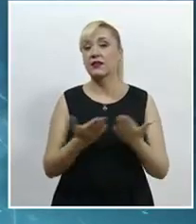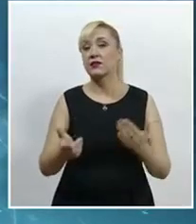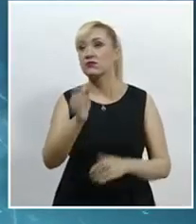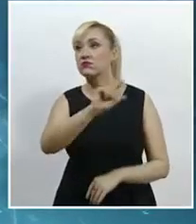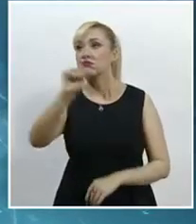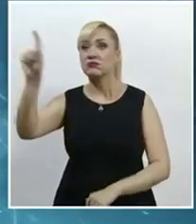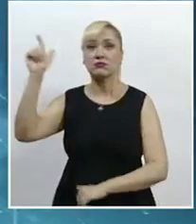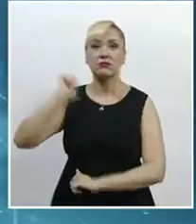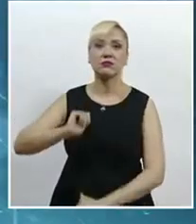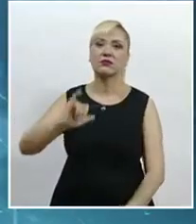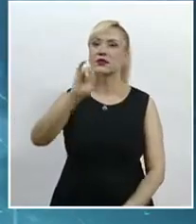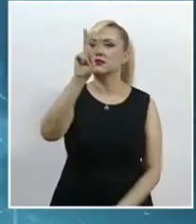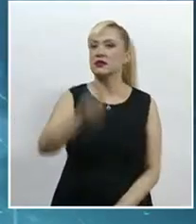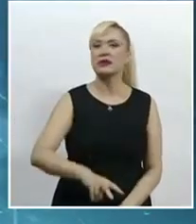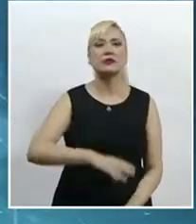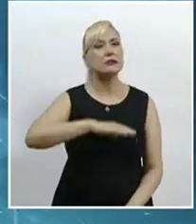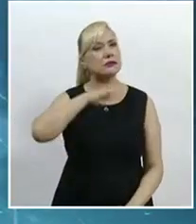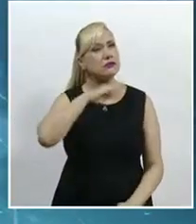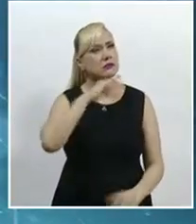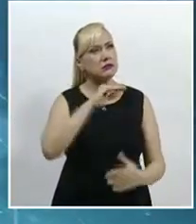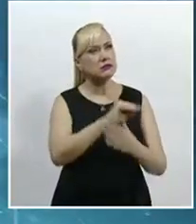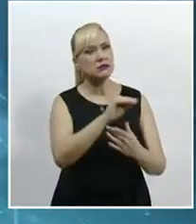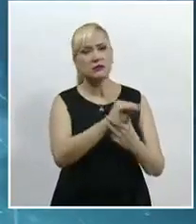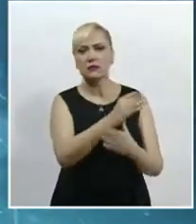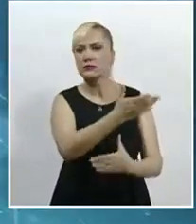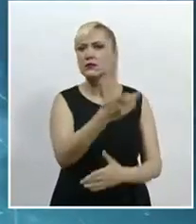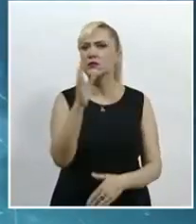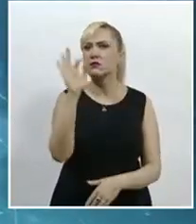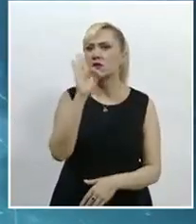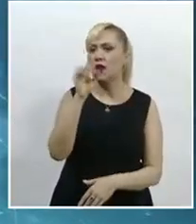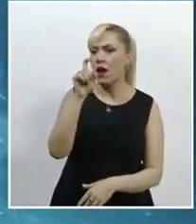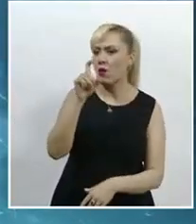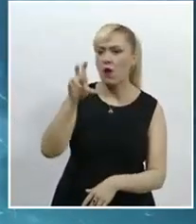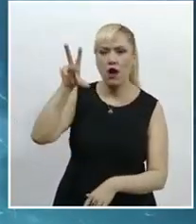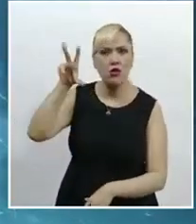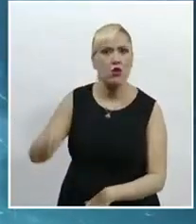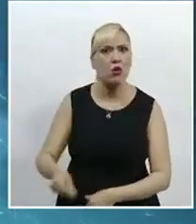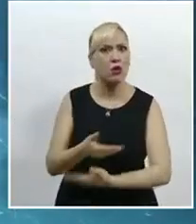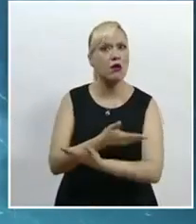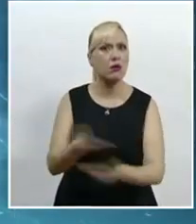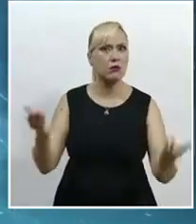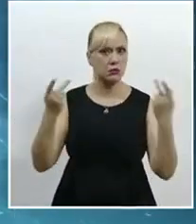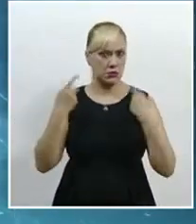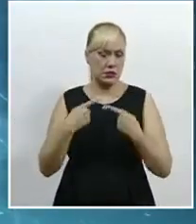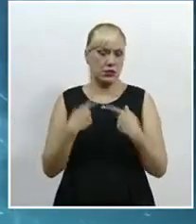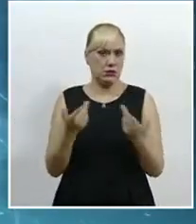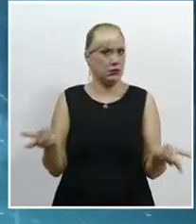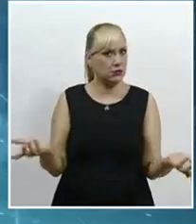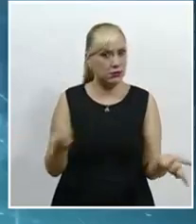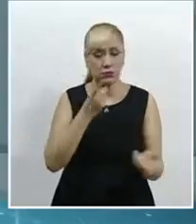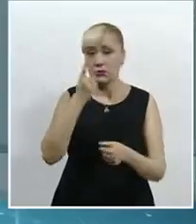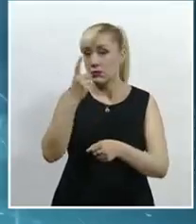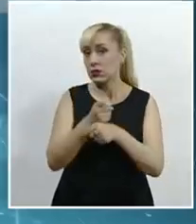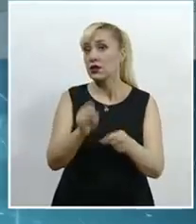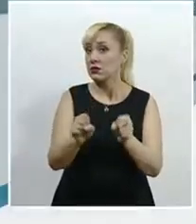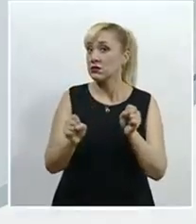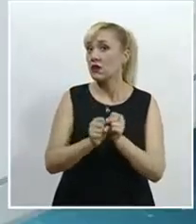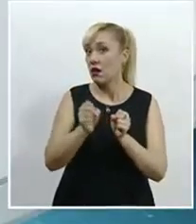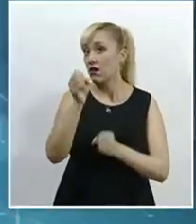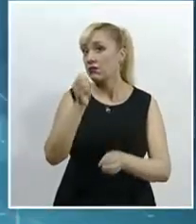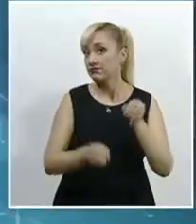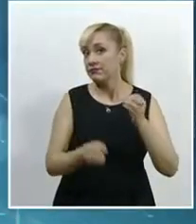Autoridades incurren en omisión administrativa cuando restringen el acceso al agua a la población, determinó la primera sala.